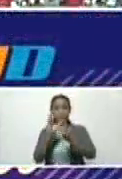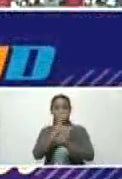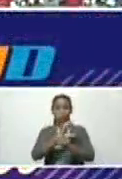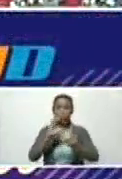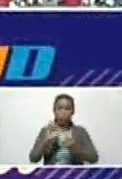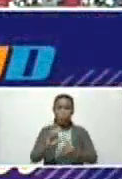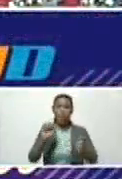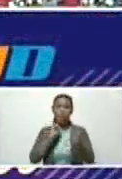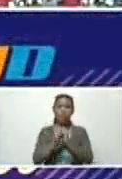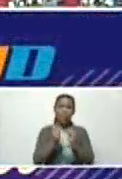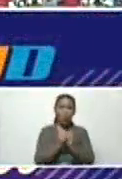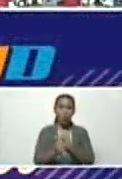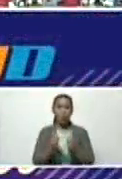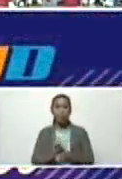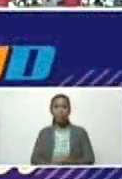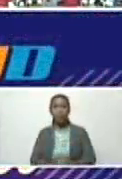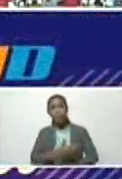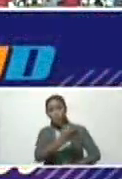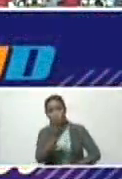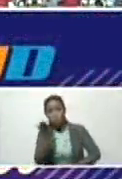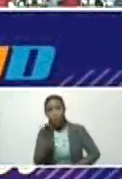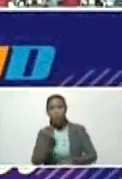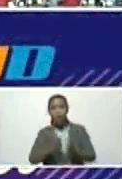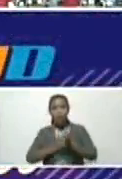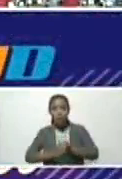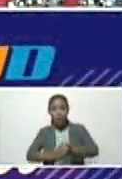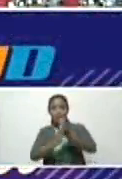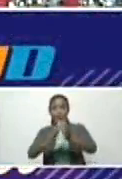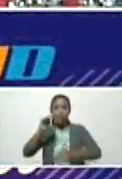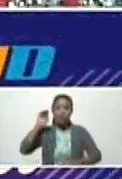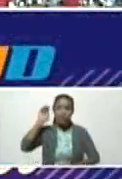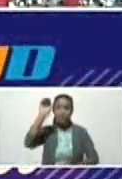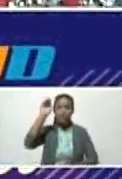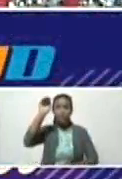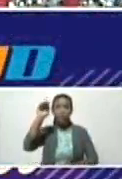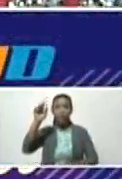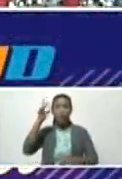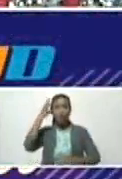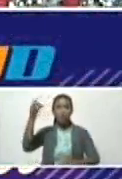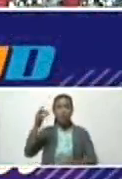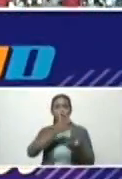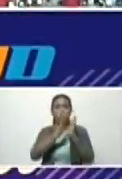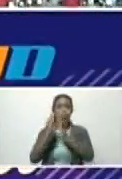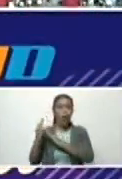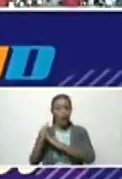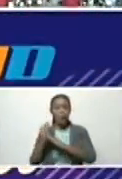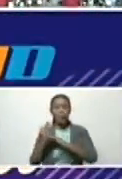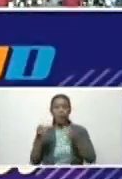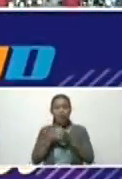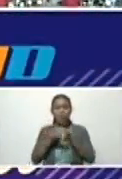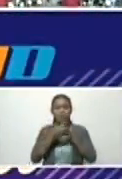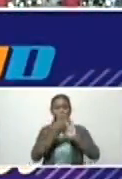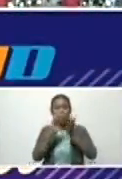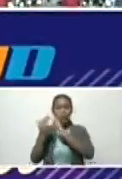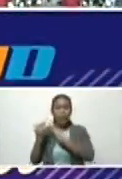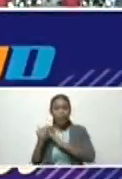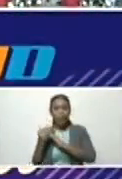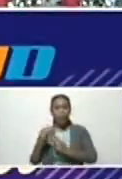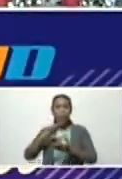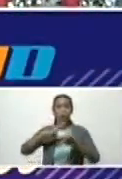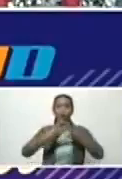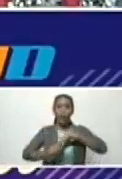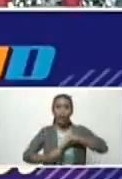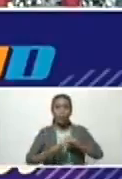del deporte. Ustedes son los líderes del futuro, de los consejos comunales, de las comunas, de los